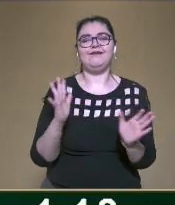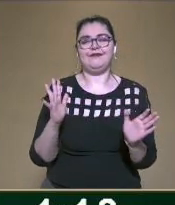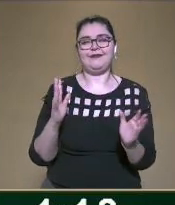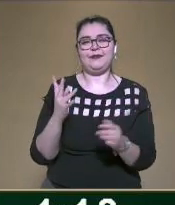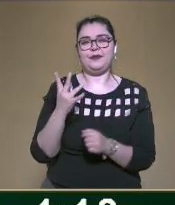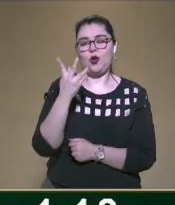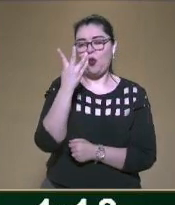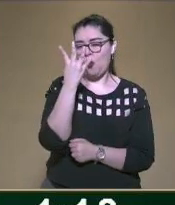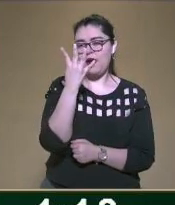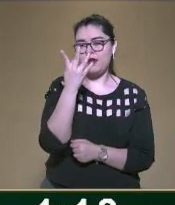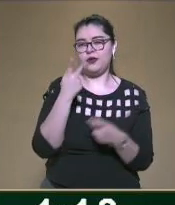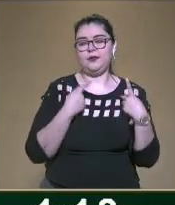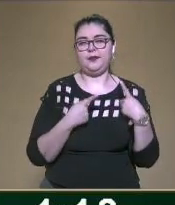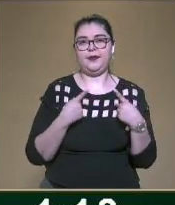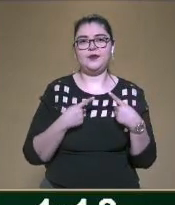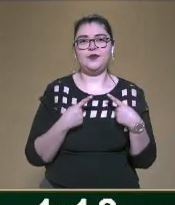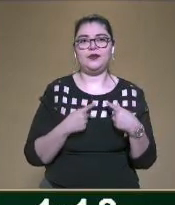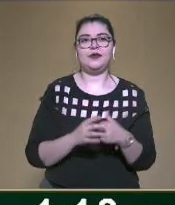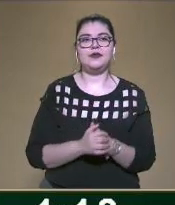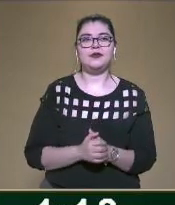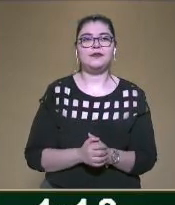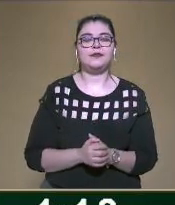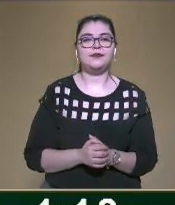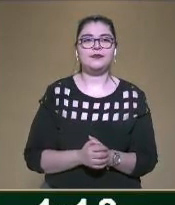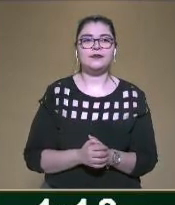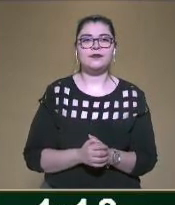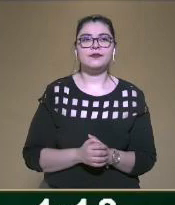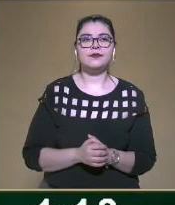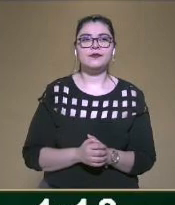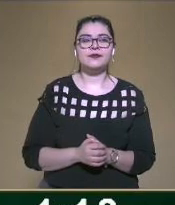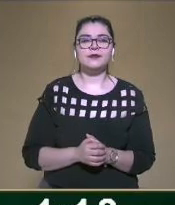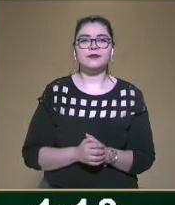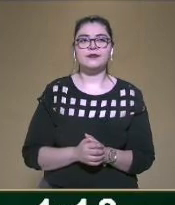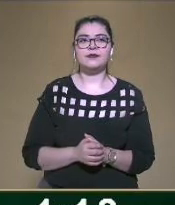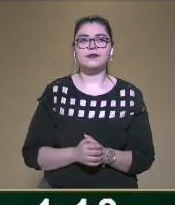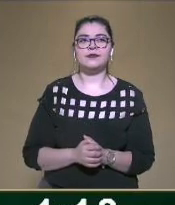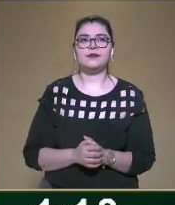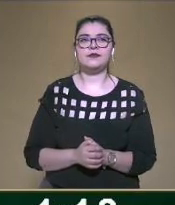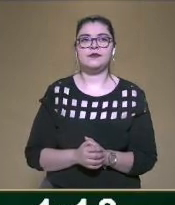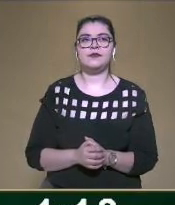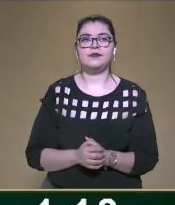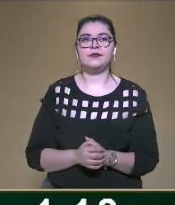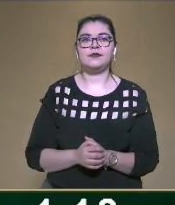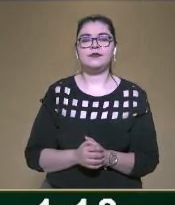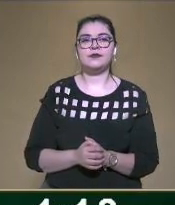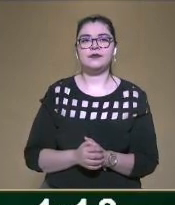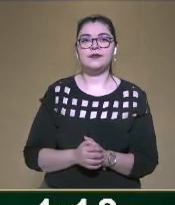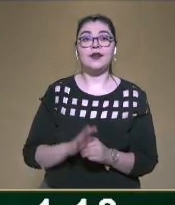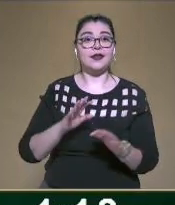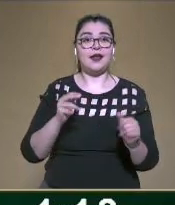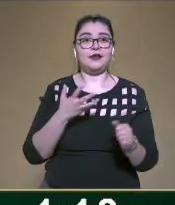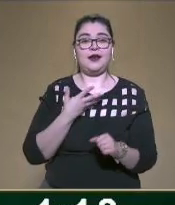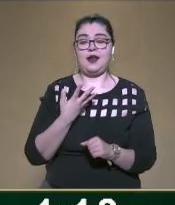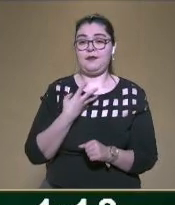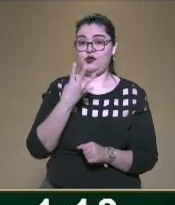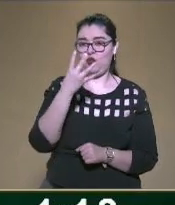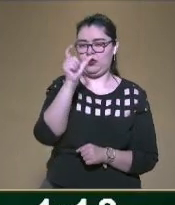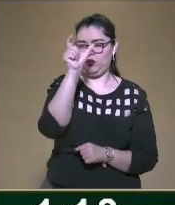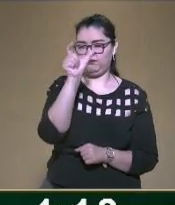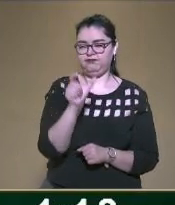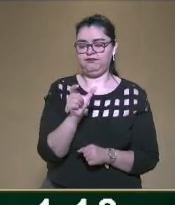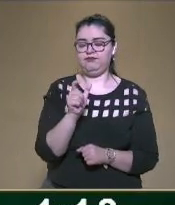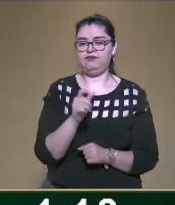1, 2, 3, y por último tenemos 4. 4 partes. Y a esto le vamos a llamar 4 partes